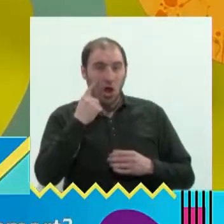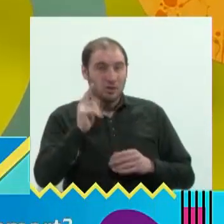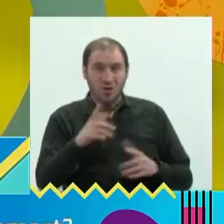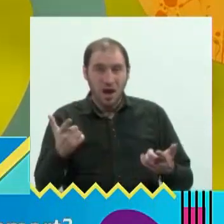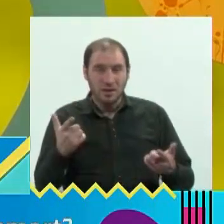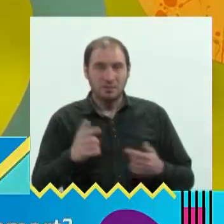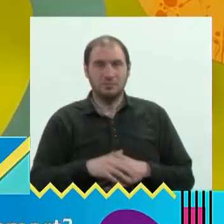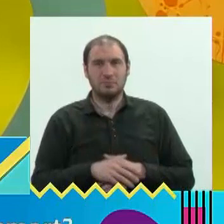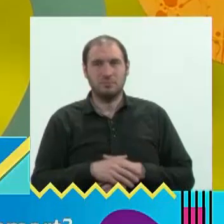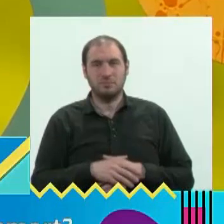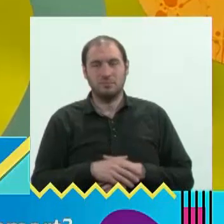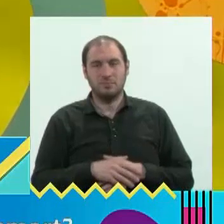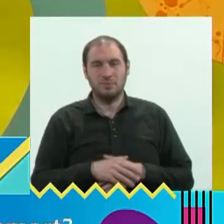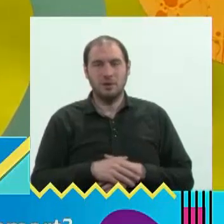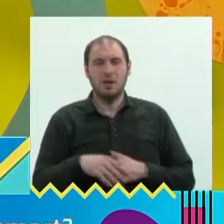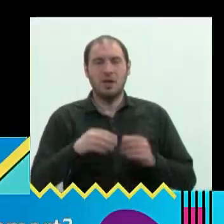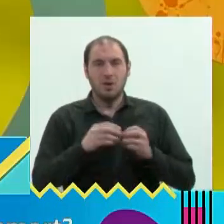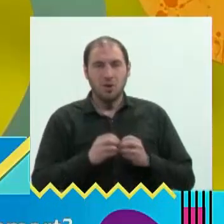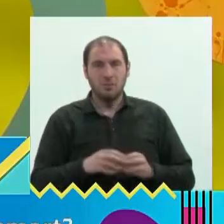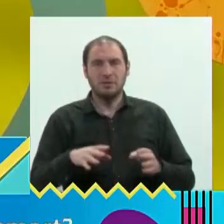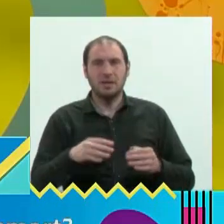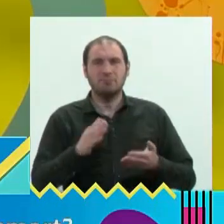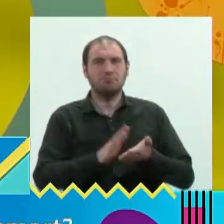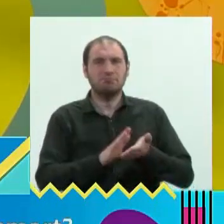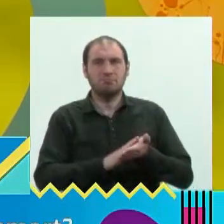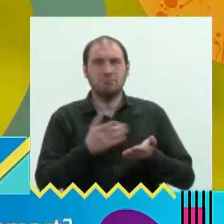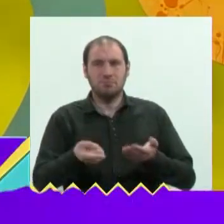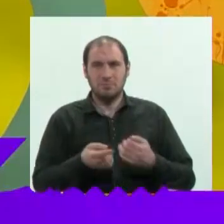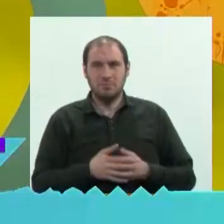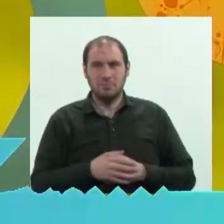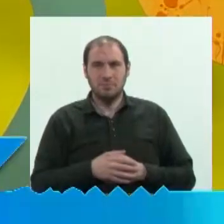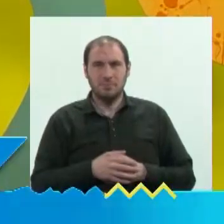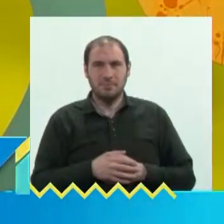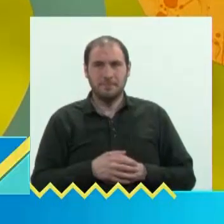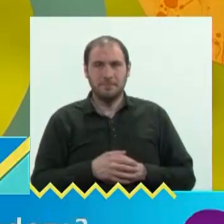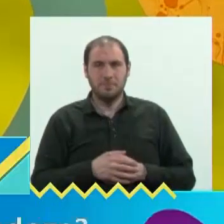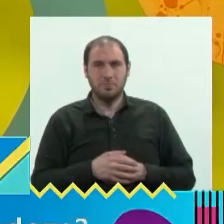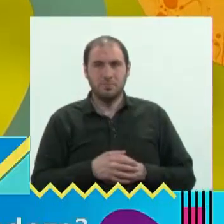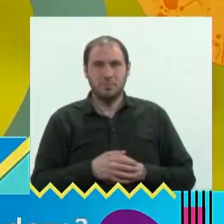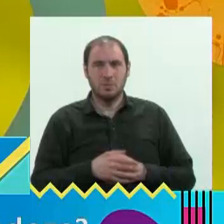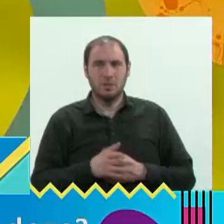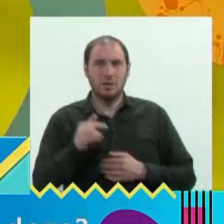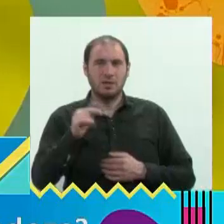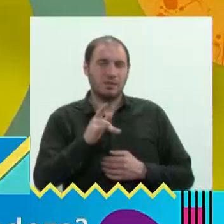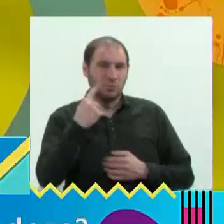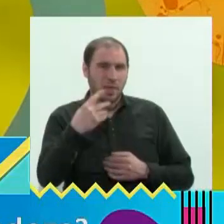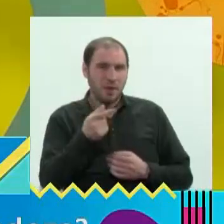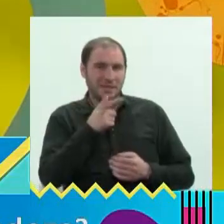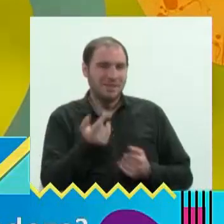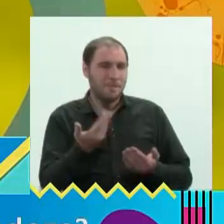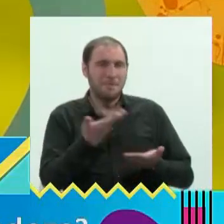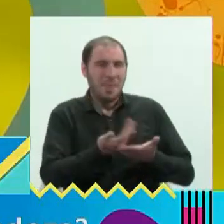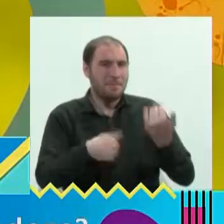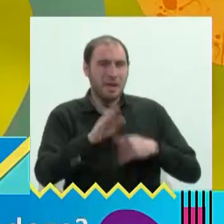conocimiento empezaron a aparecer resultados que no son los que espera la ciudadanía. Yo creo que la